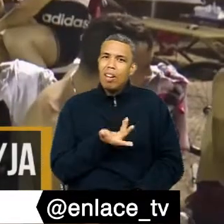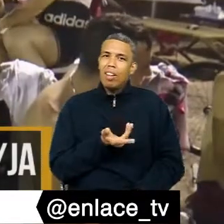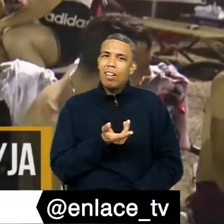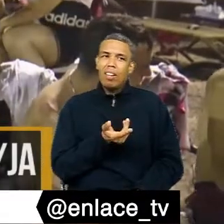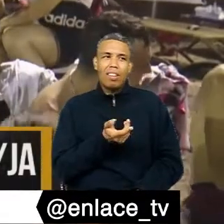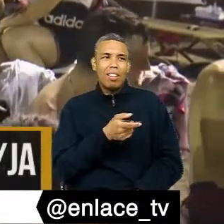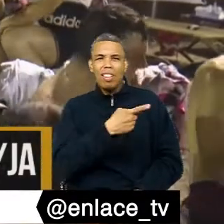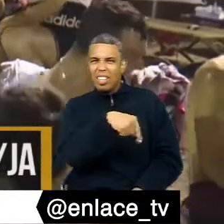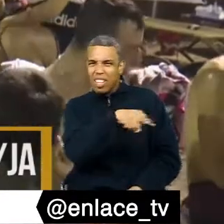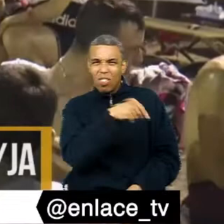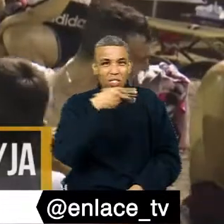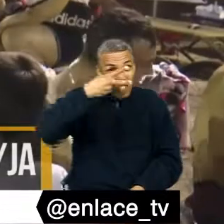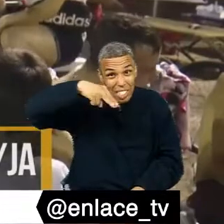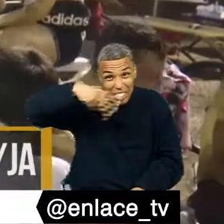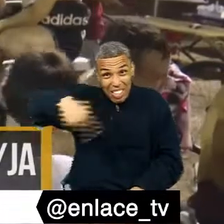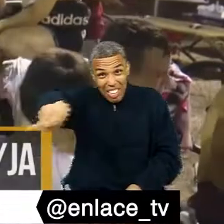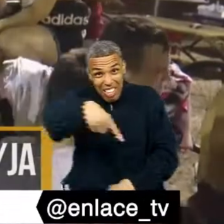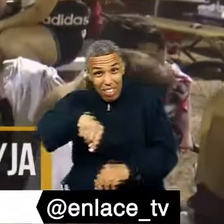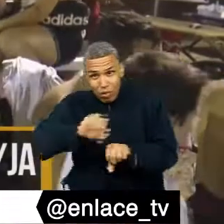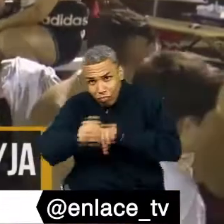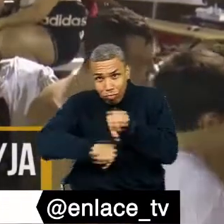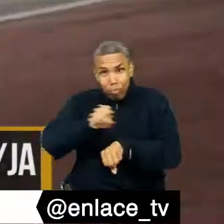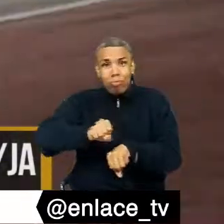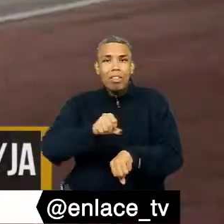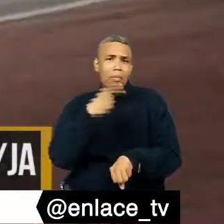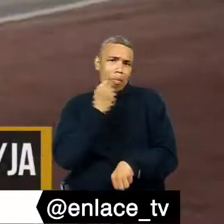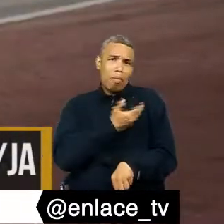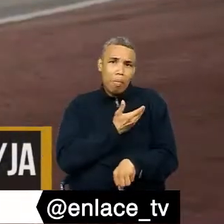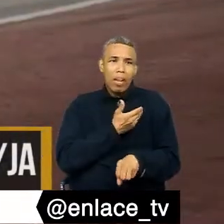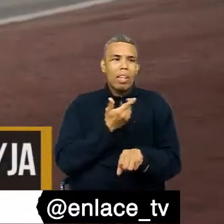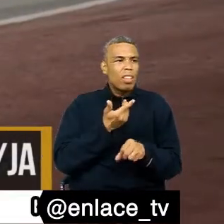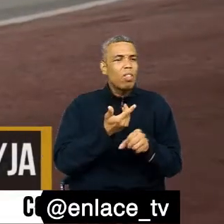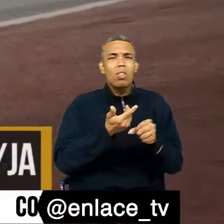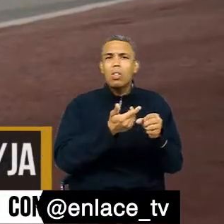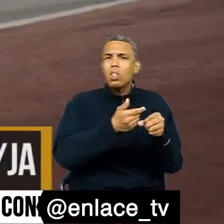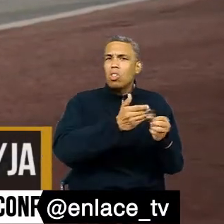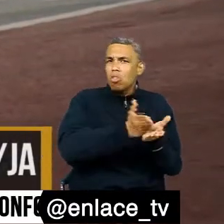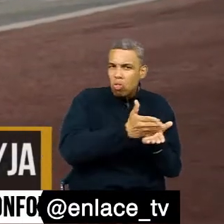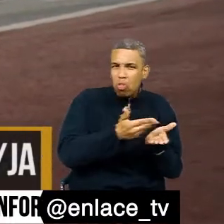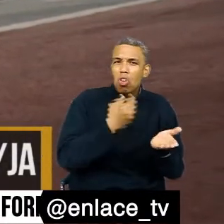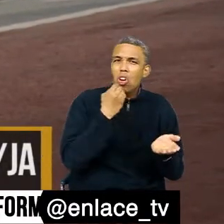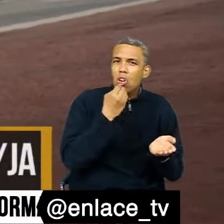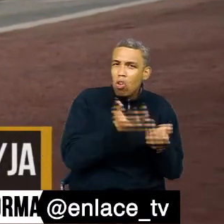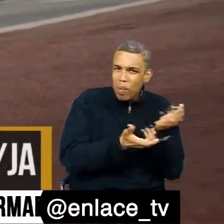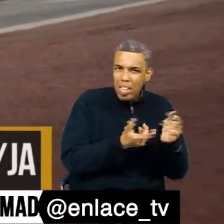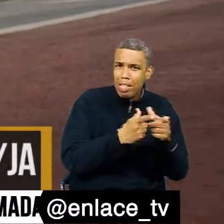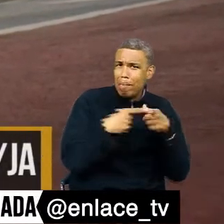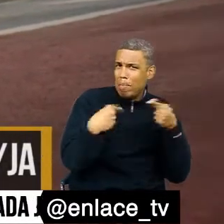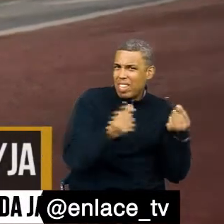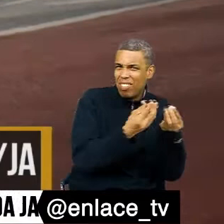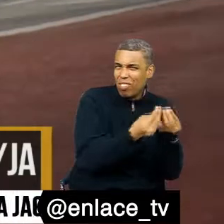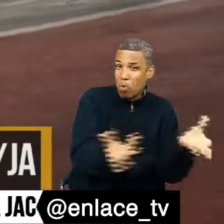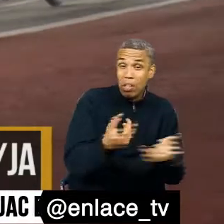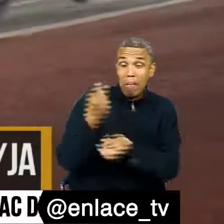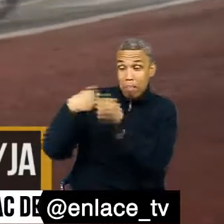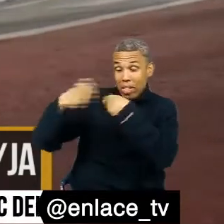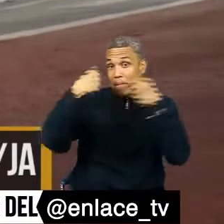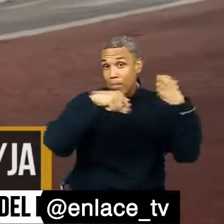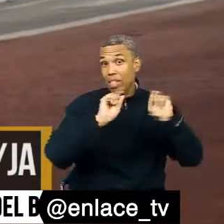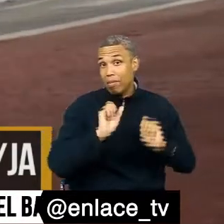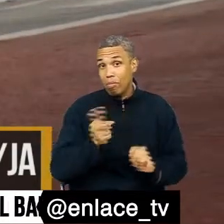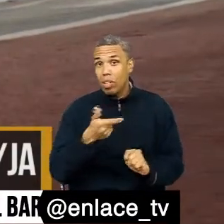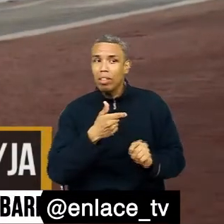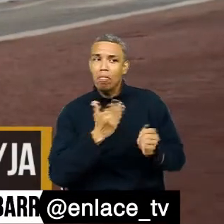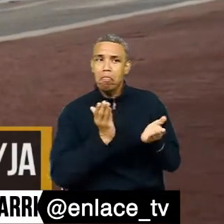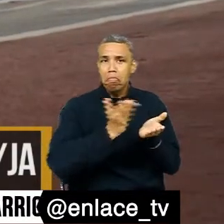recoger fondos para poder fortalecer este deporte. Campo reiteró la invitación a los barranqueños para que acompañen a los deportistas de la ciudad y el departamento